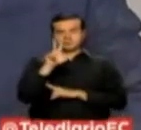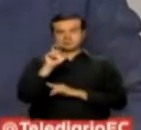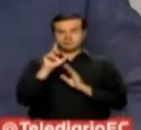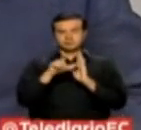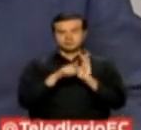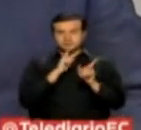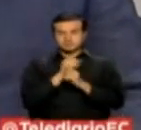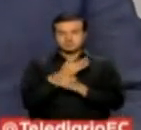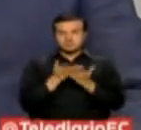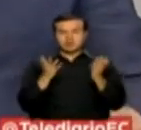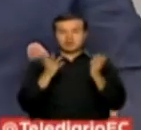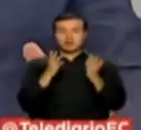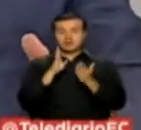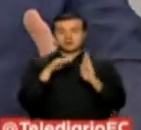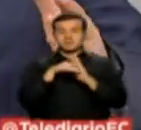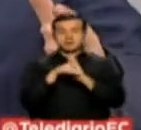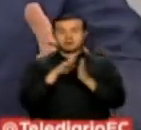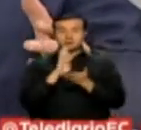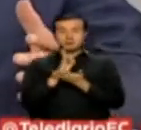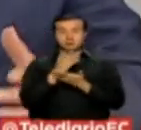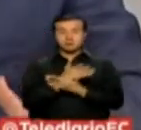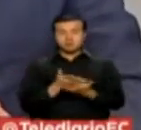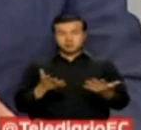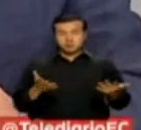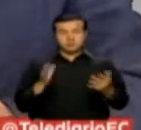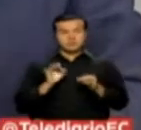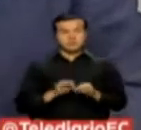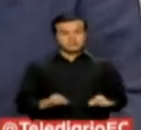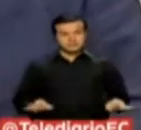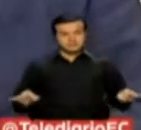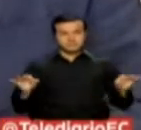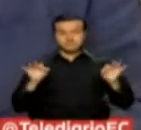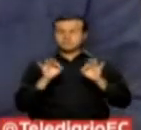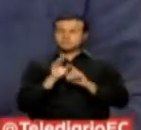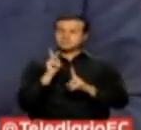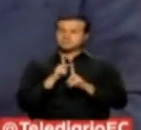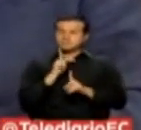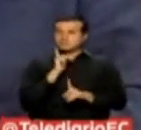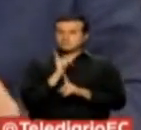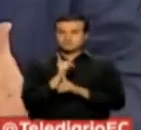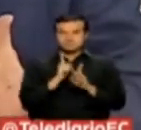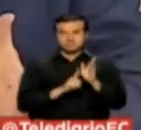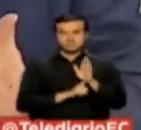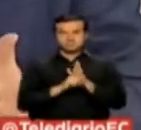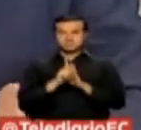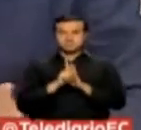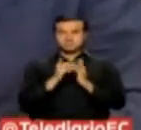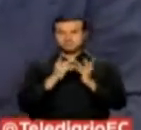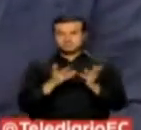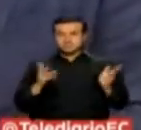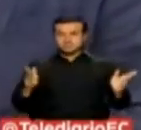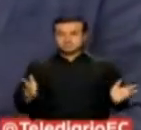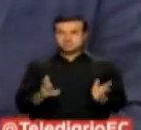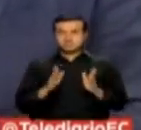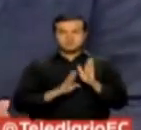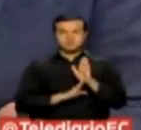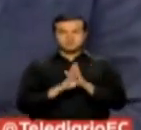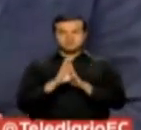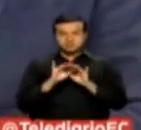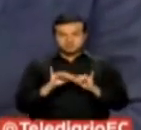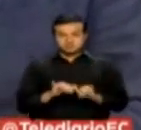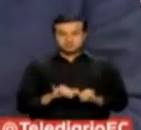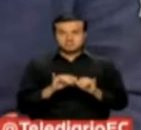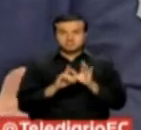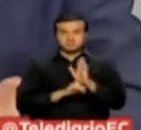7:30 a.m, el BIES se constituye en una herramienta clave para el desarrollo, para la promoción del progreso y